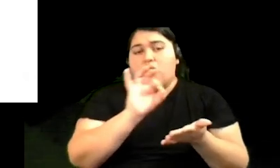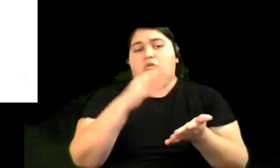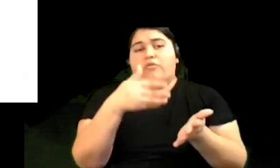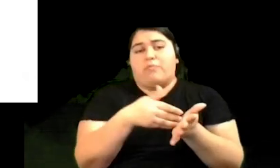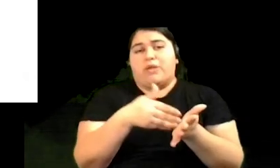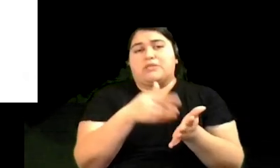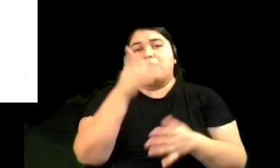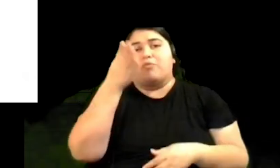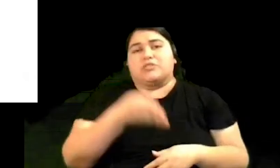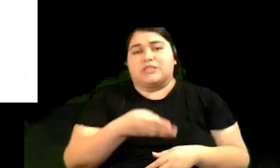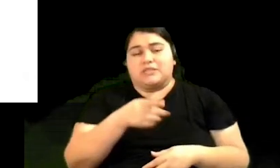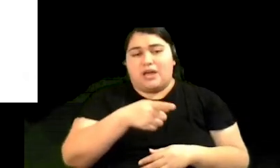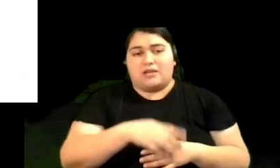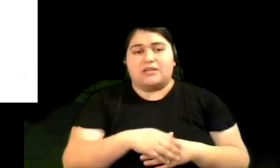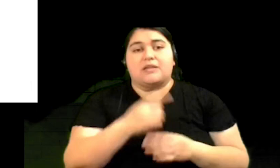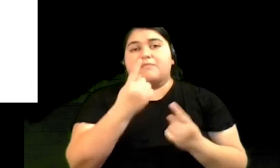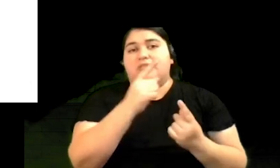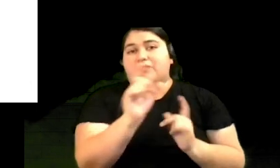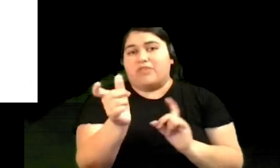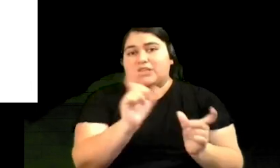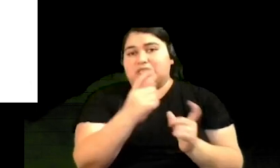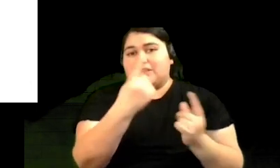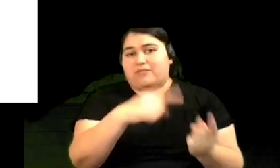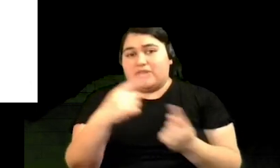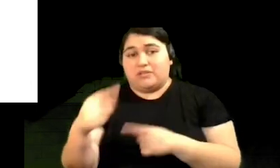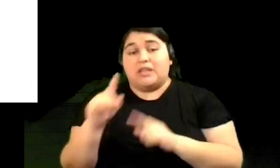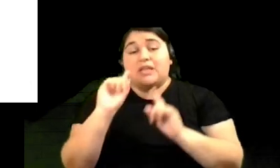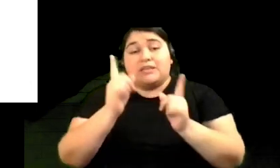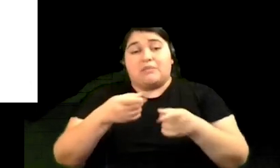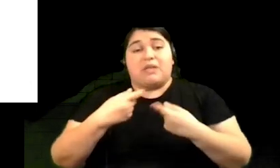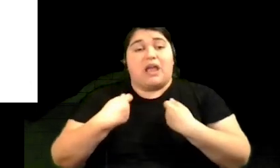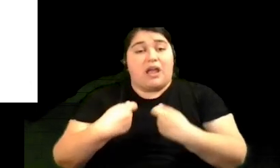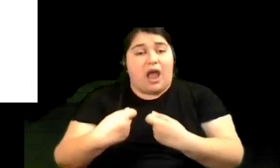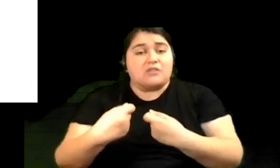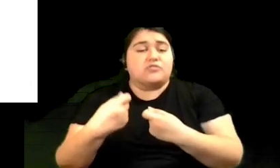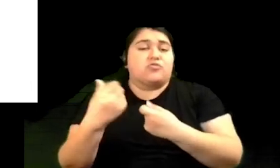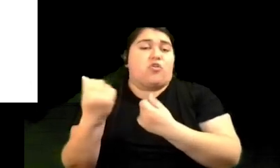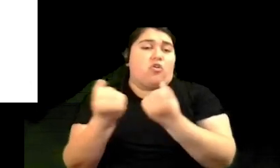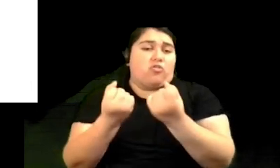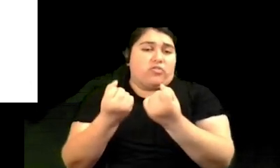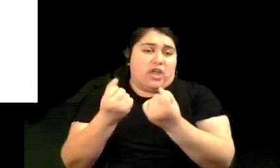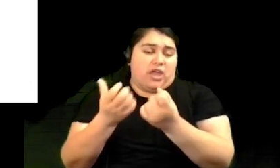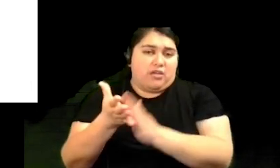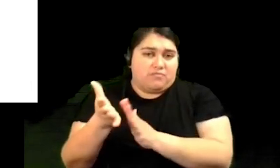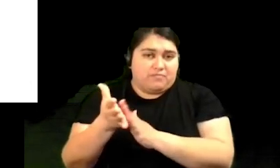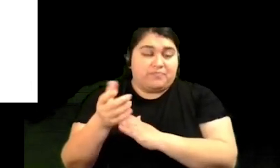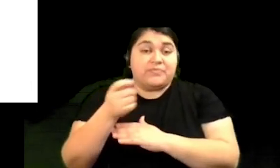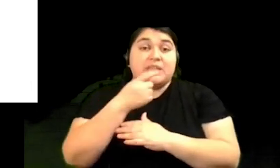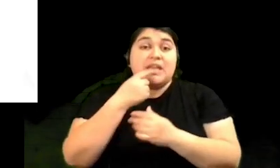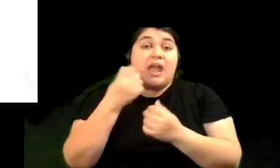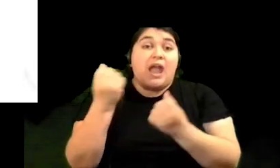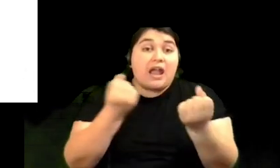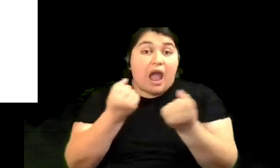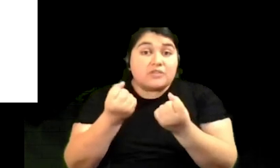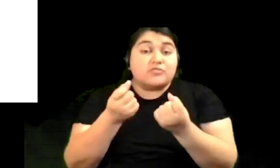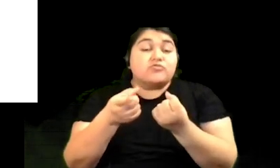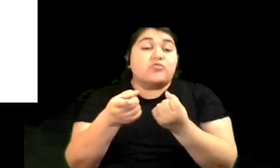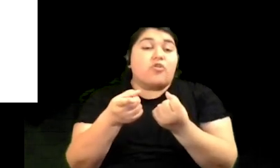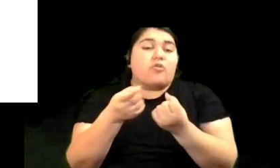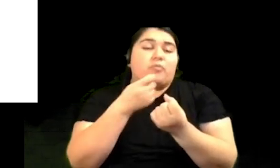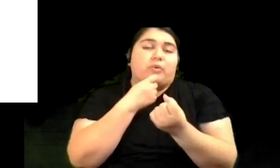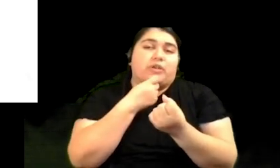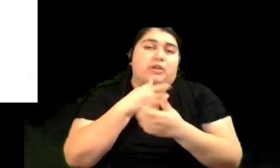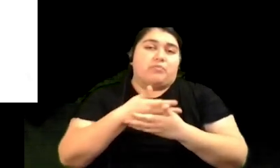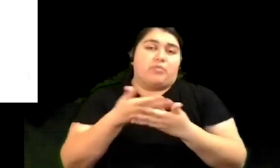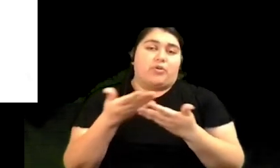tasa distinta, y lo mismo en los gastos en automotores. ¿Sabes? Si el gasto en automotor es un gasto en un auto